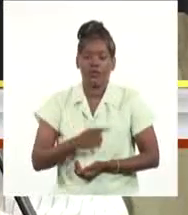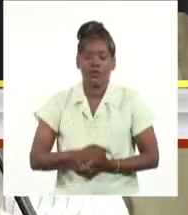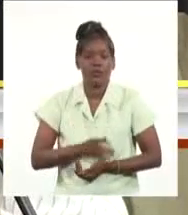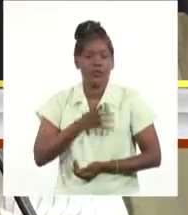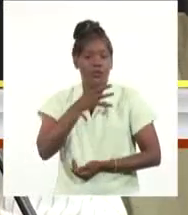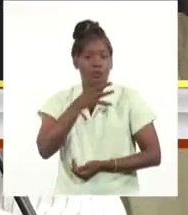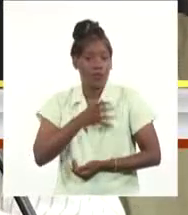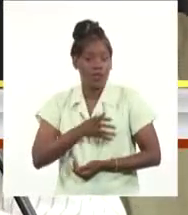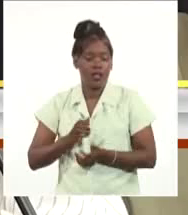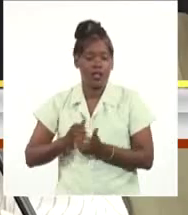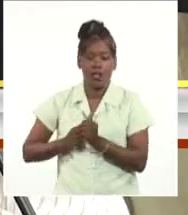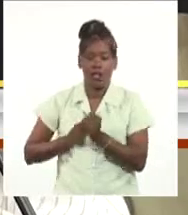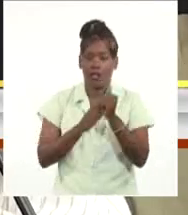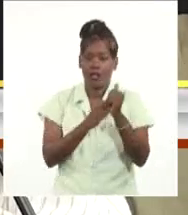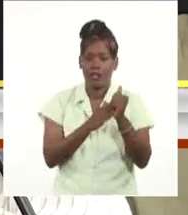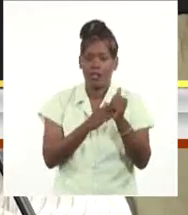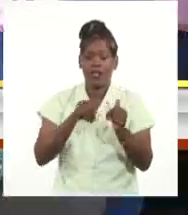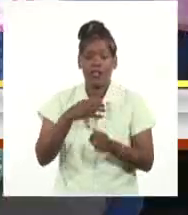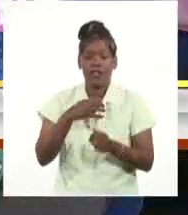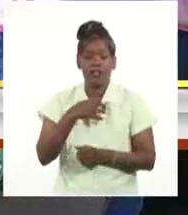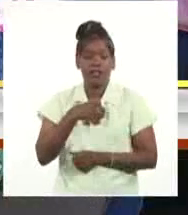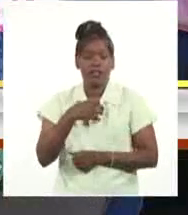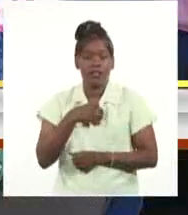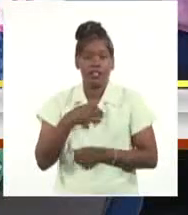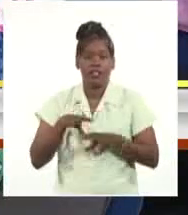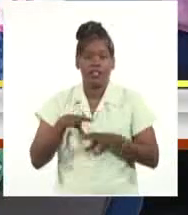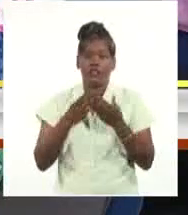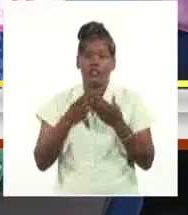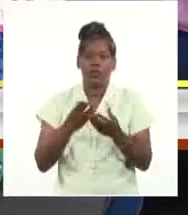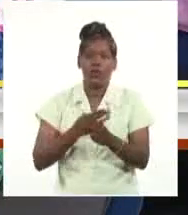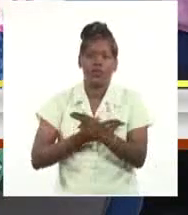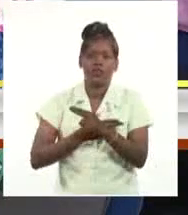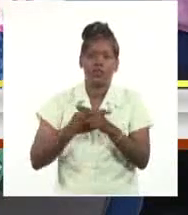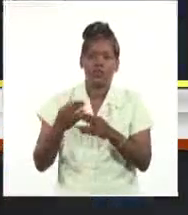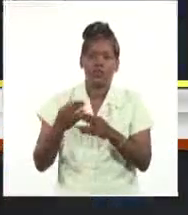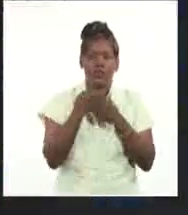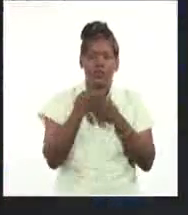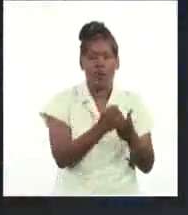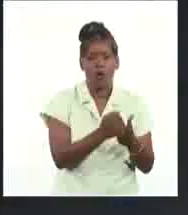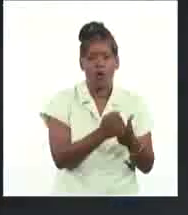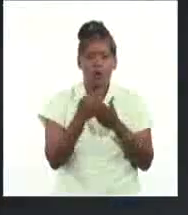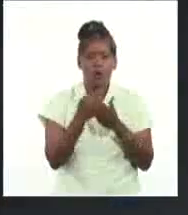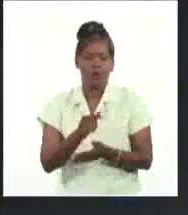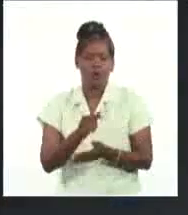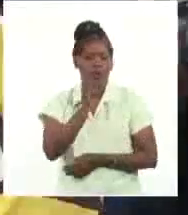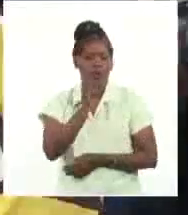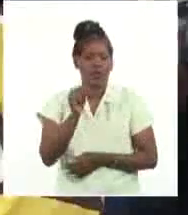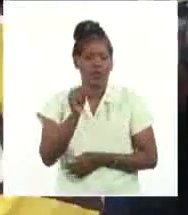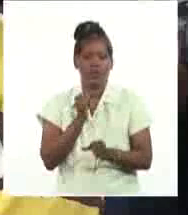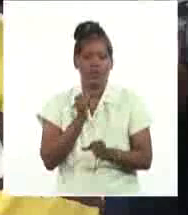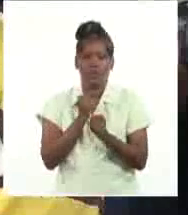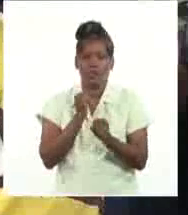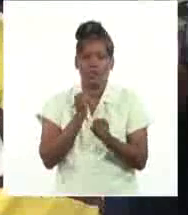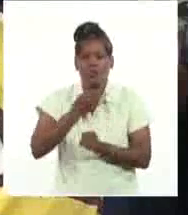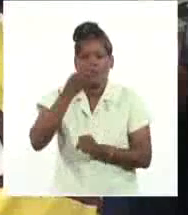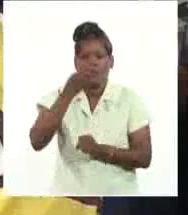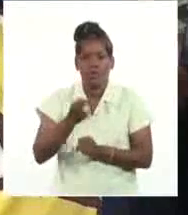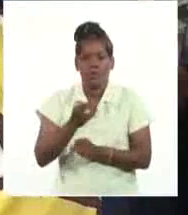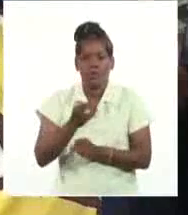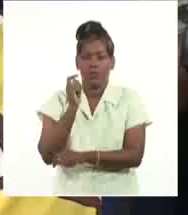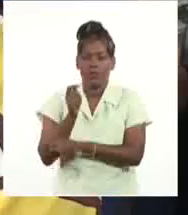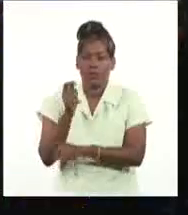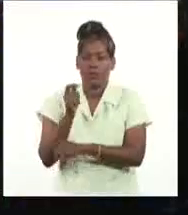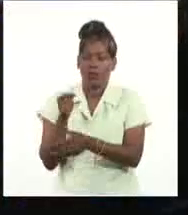protagonista de la Segunda Declaración de La Habana y de los Parlamentos Obreros porque fue la figura que articuló e impulsó esos